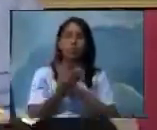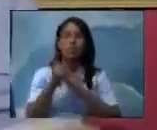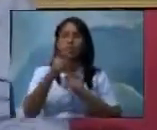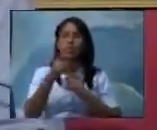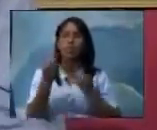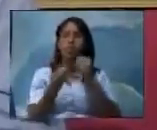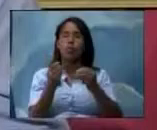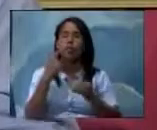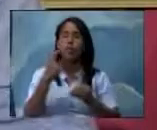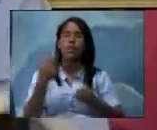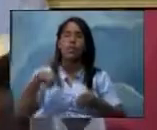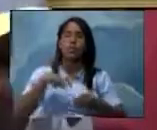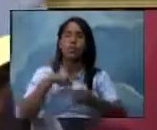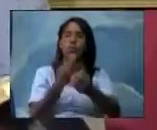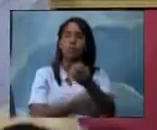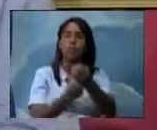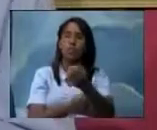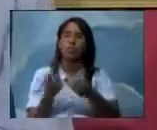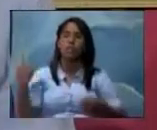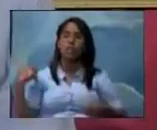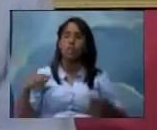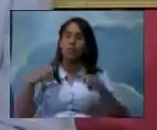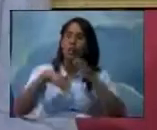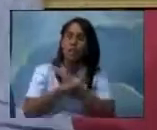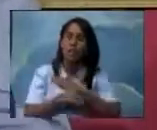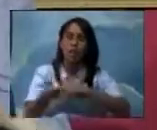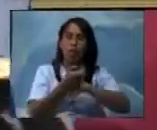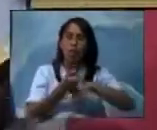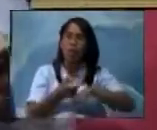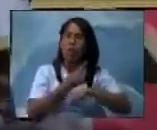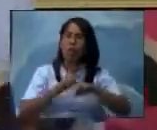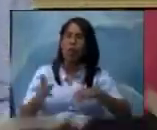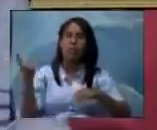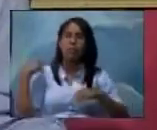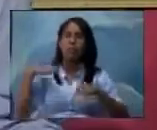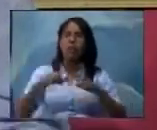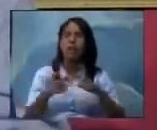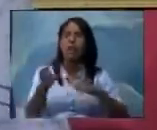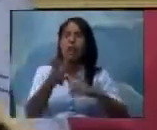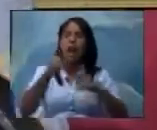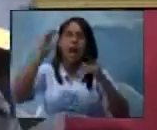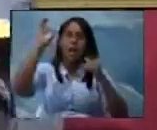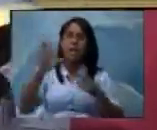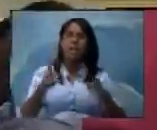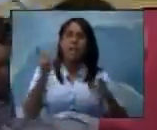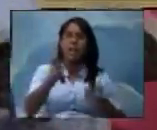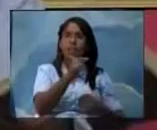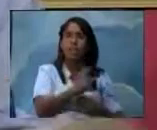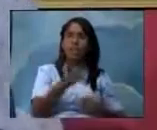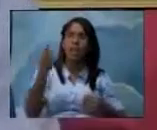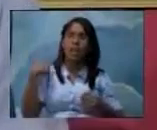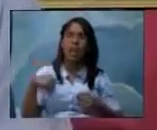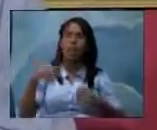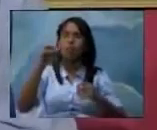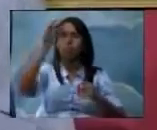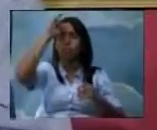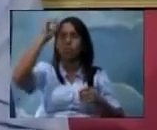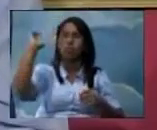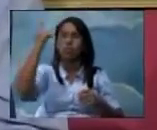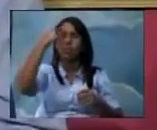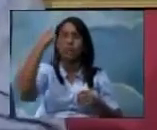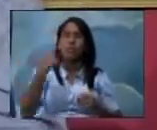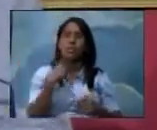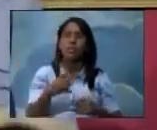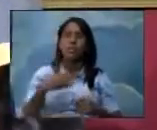contrario. Y como decía nuestro hermano Puerta, tenemos que ir a los gobernadores, tenemos que ir a los alcaldes, tenemos que ir, si es posible, a los presidentes,